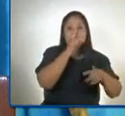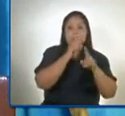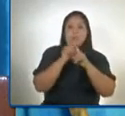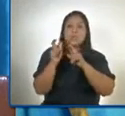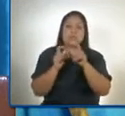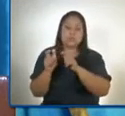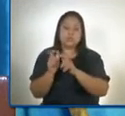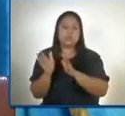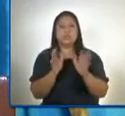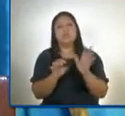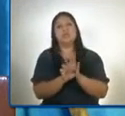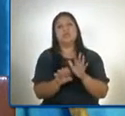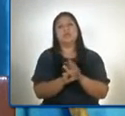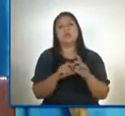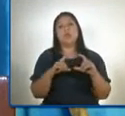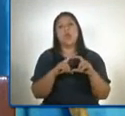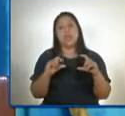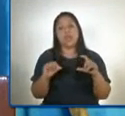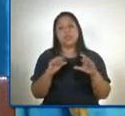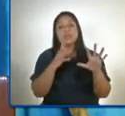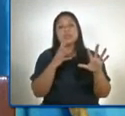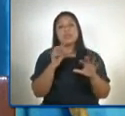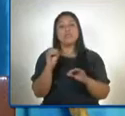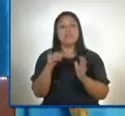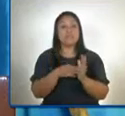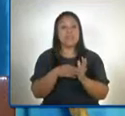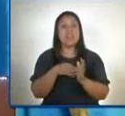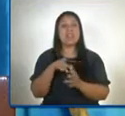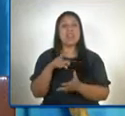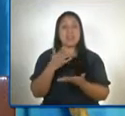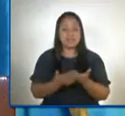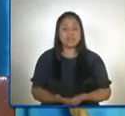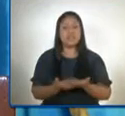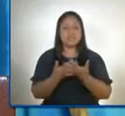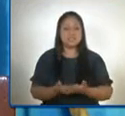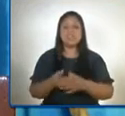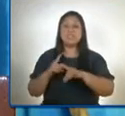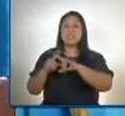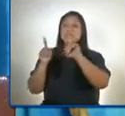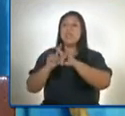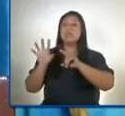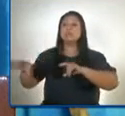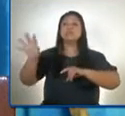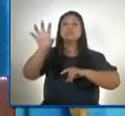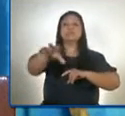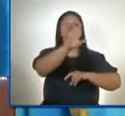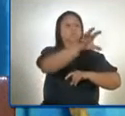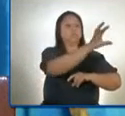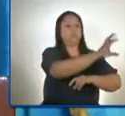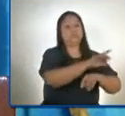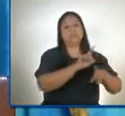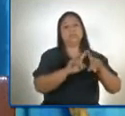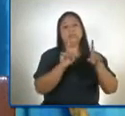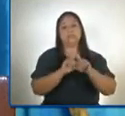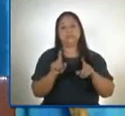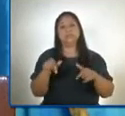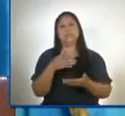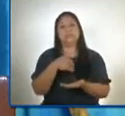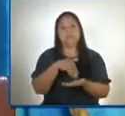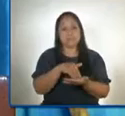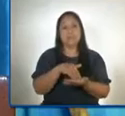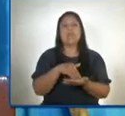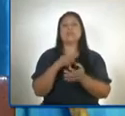Conred alrededor de unas 90.000 libras que están preposicionadas en diferentes lugares. Estamos hablando acá en el área central,